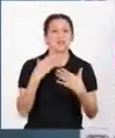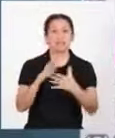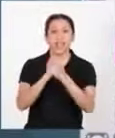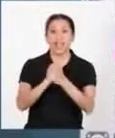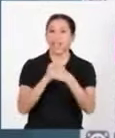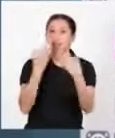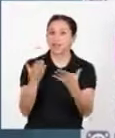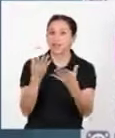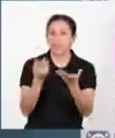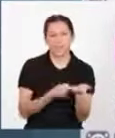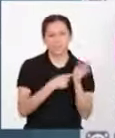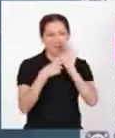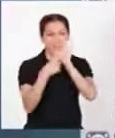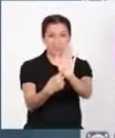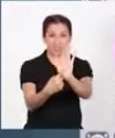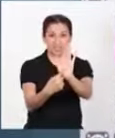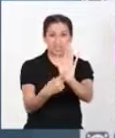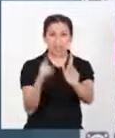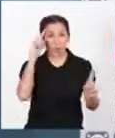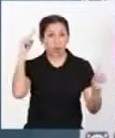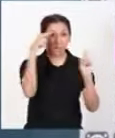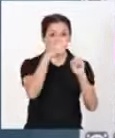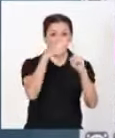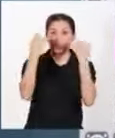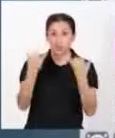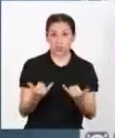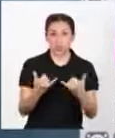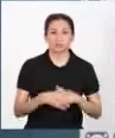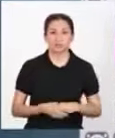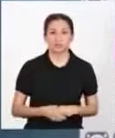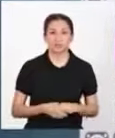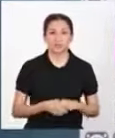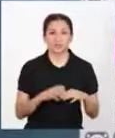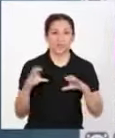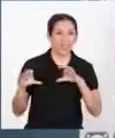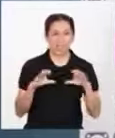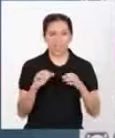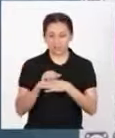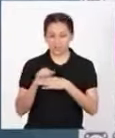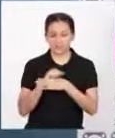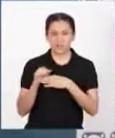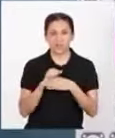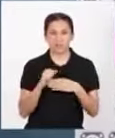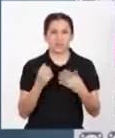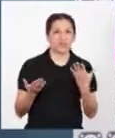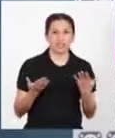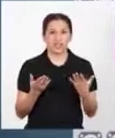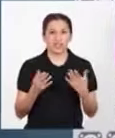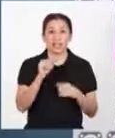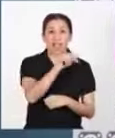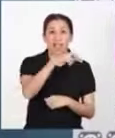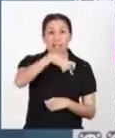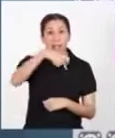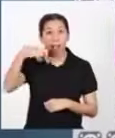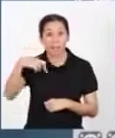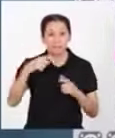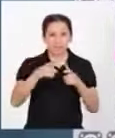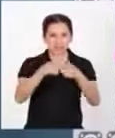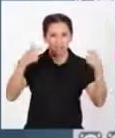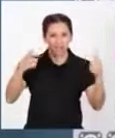Es momento, mi querida Maca, de presentar el propósito del día. ¡Activa, por favor!